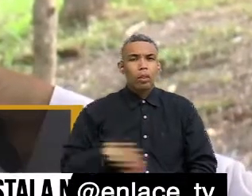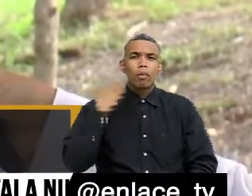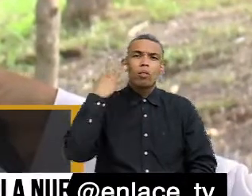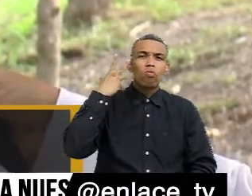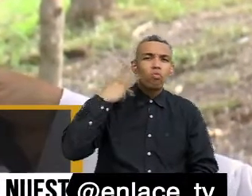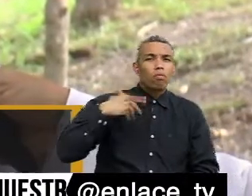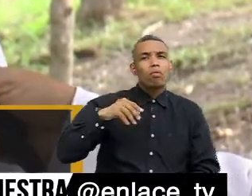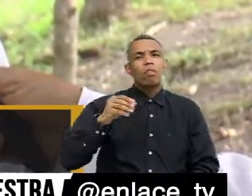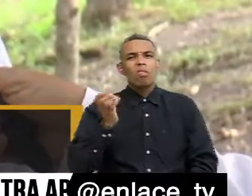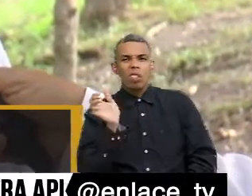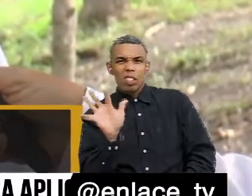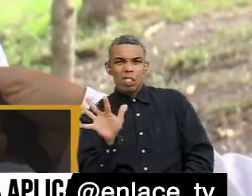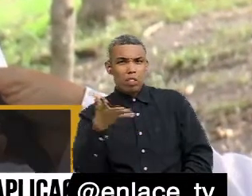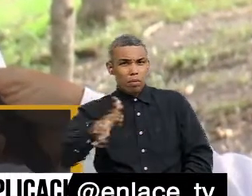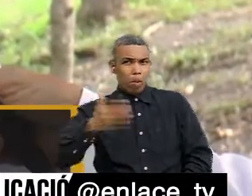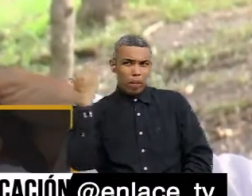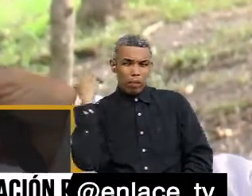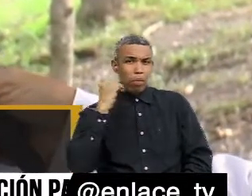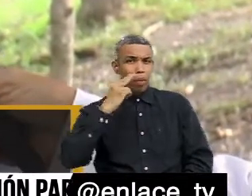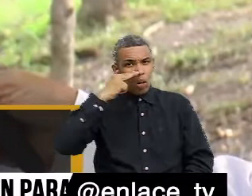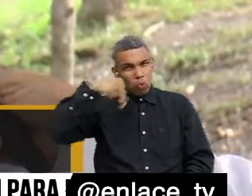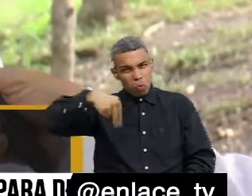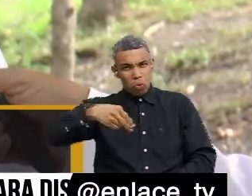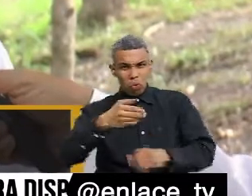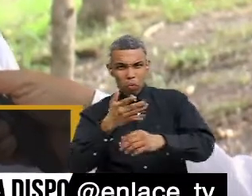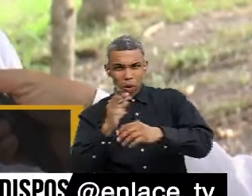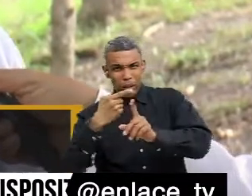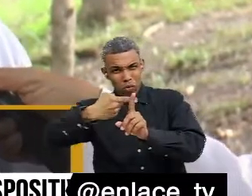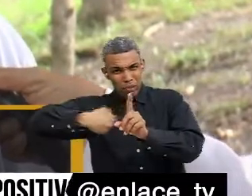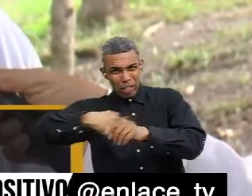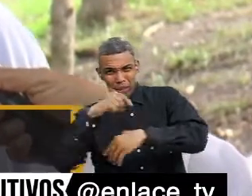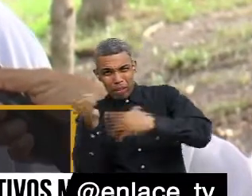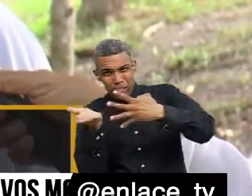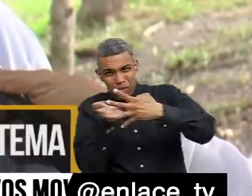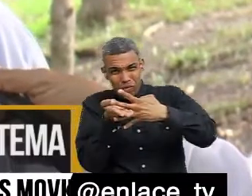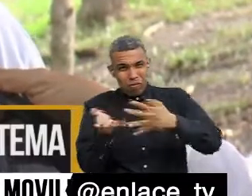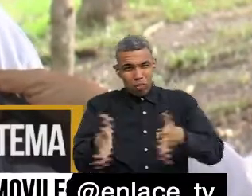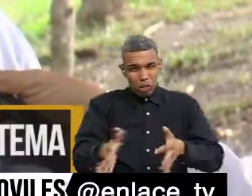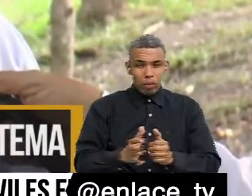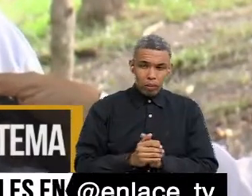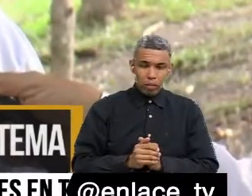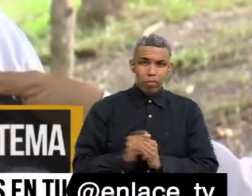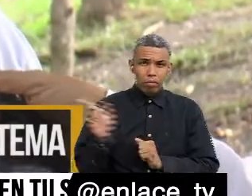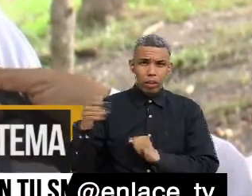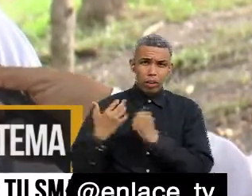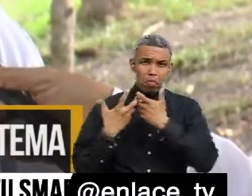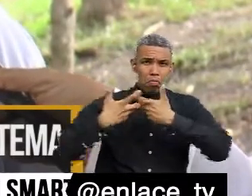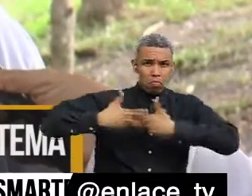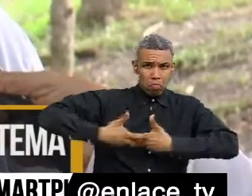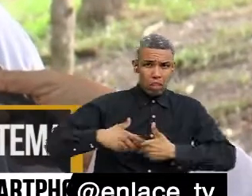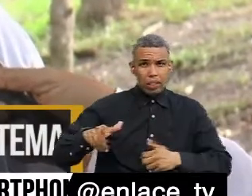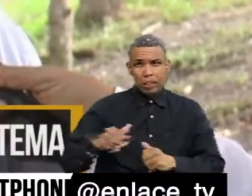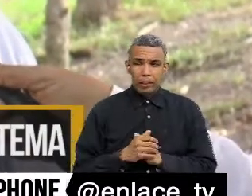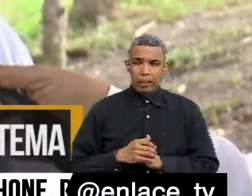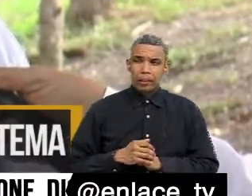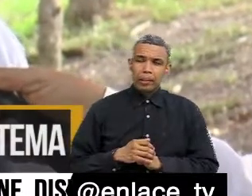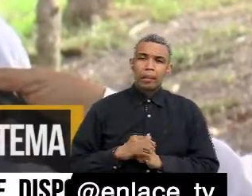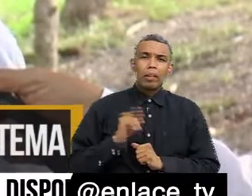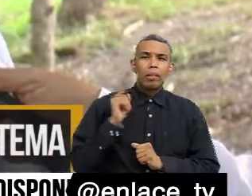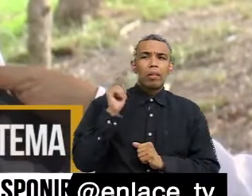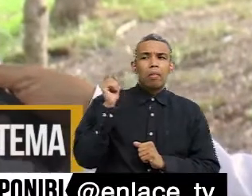mediados del mes de junio en la cual la contratista la concesionaria ruta del cacao se reunió en la fortuna